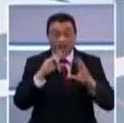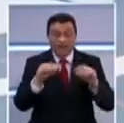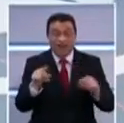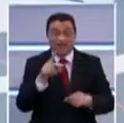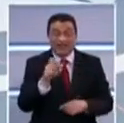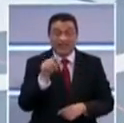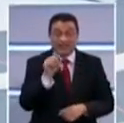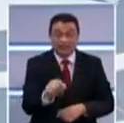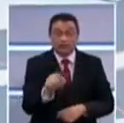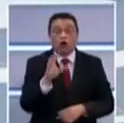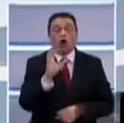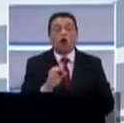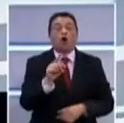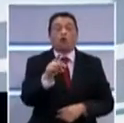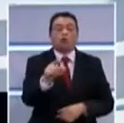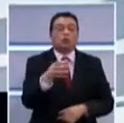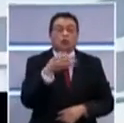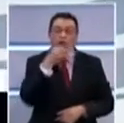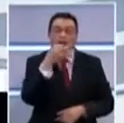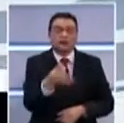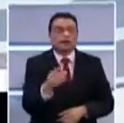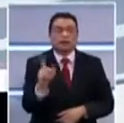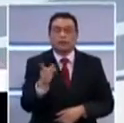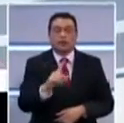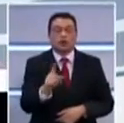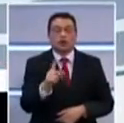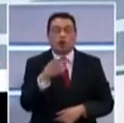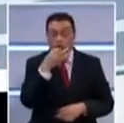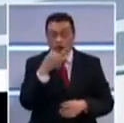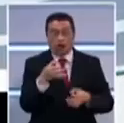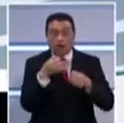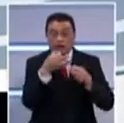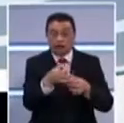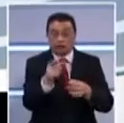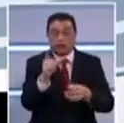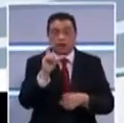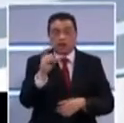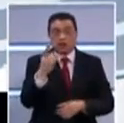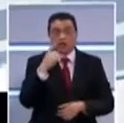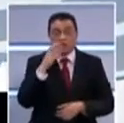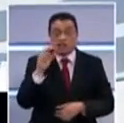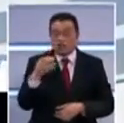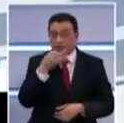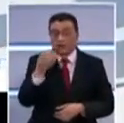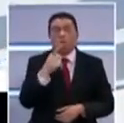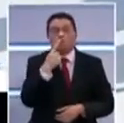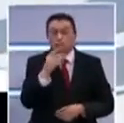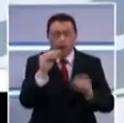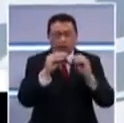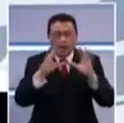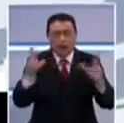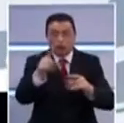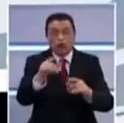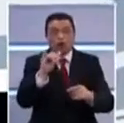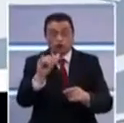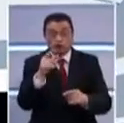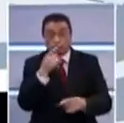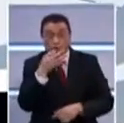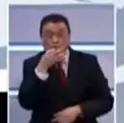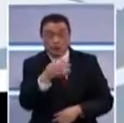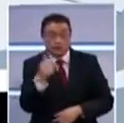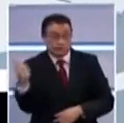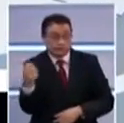eso o usted no está diciendo que no los recomendó a esas personas alejandro guillén la pregunta súper concretas y los recomiendo o no